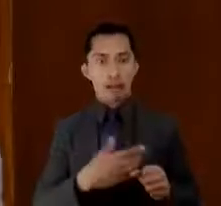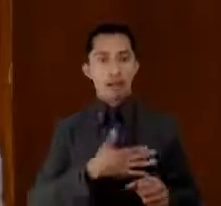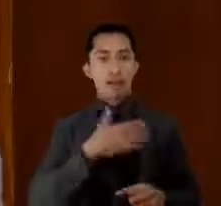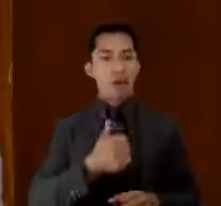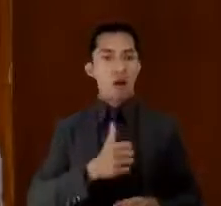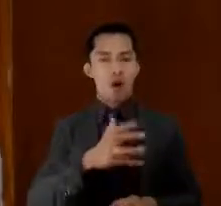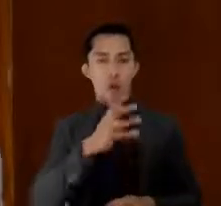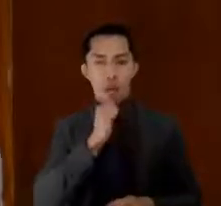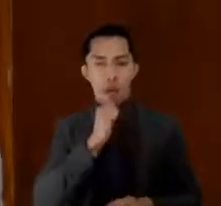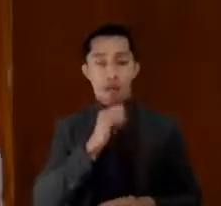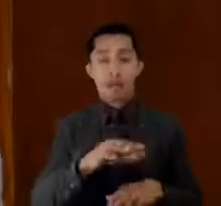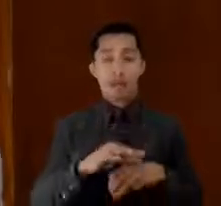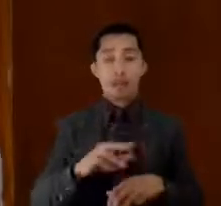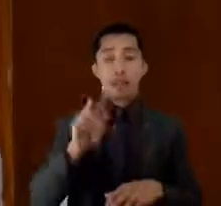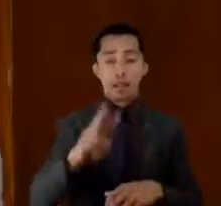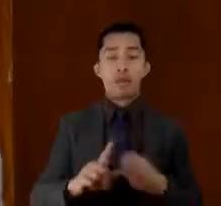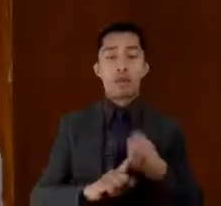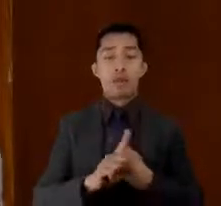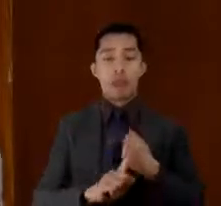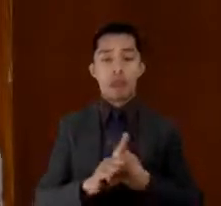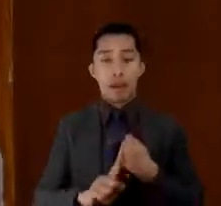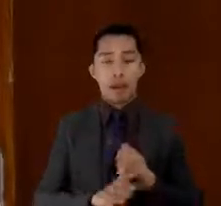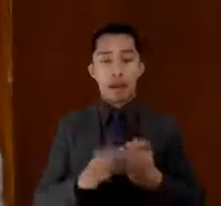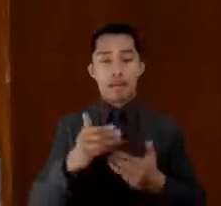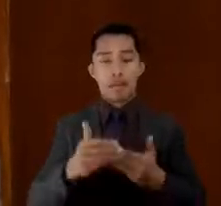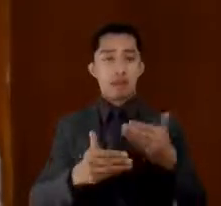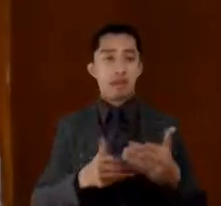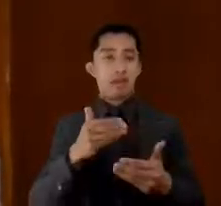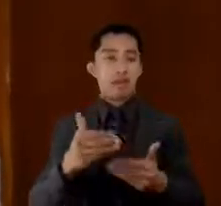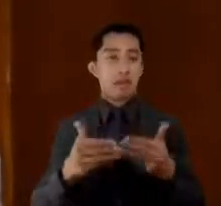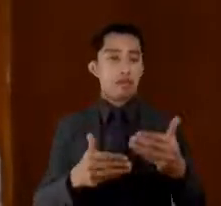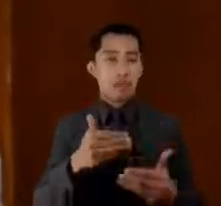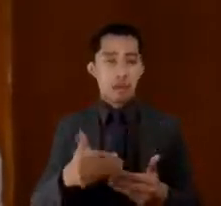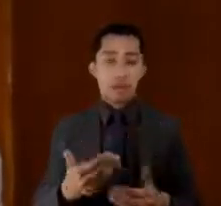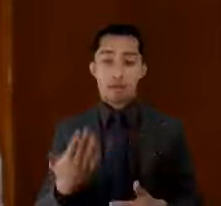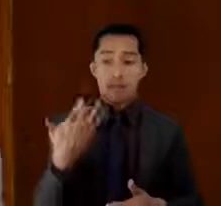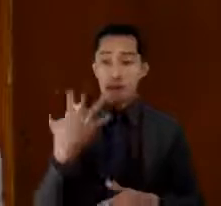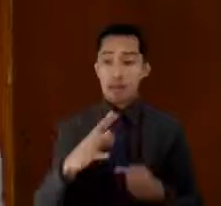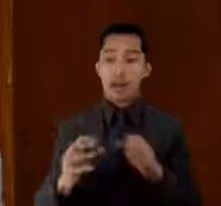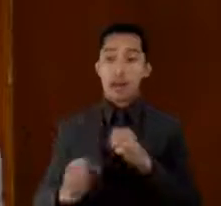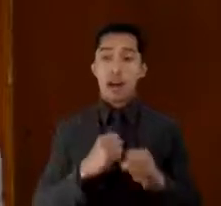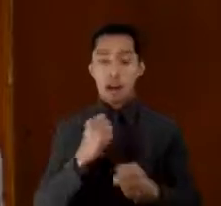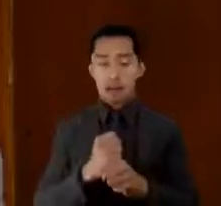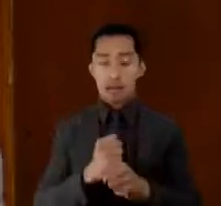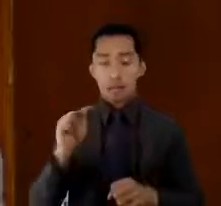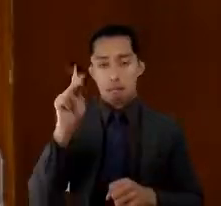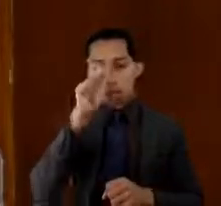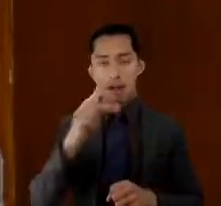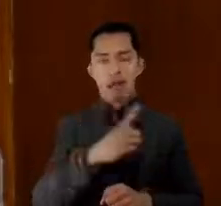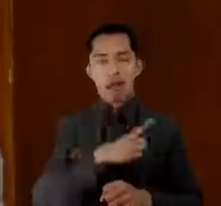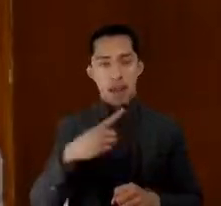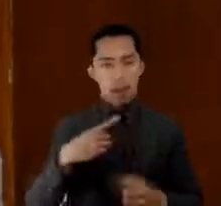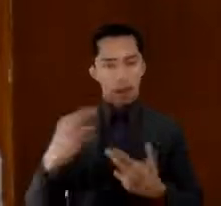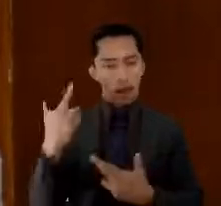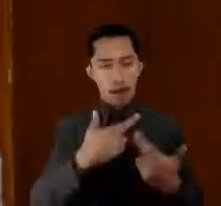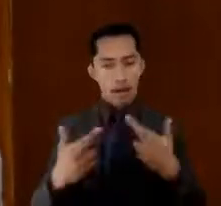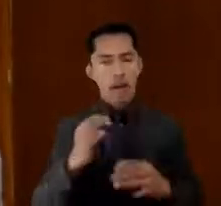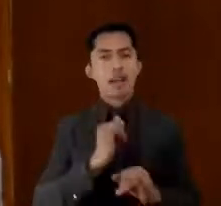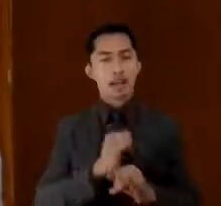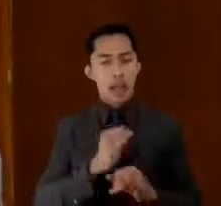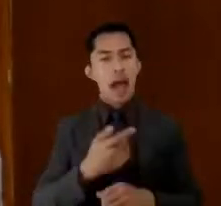La realidad es que este es un problema que se ha desencadenado, sobre todo en los últimos 10 años, y basta una revisión a cualquier buscador de Internet